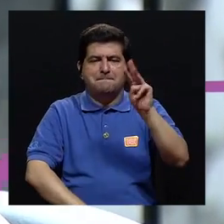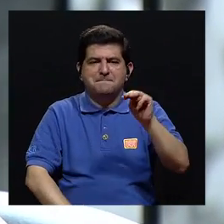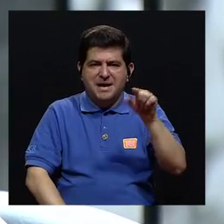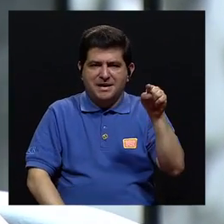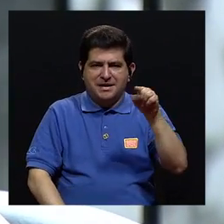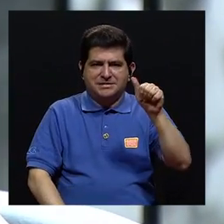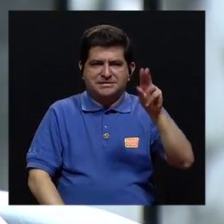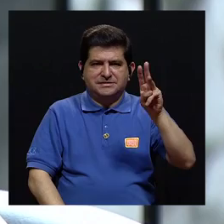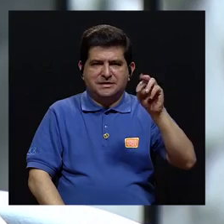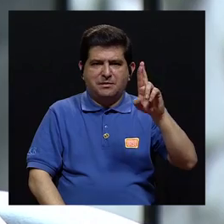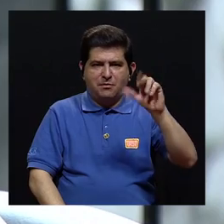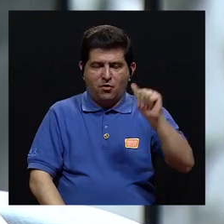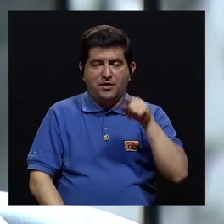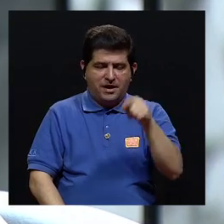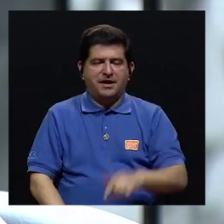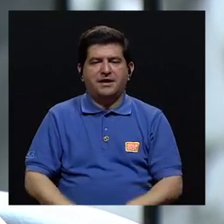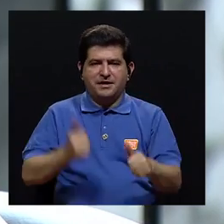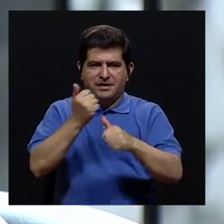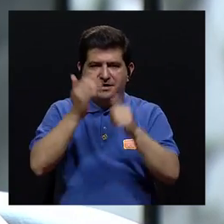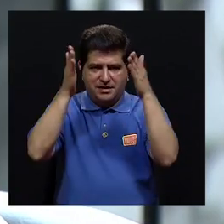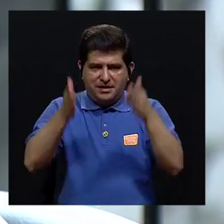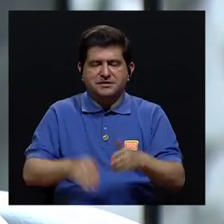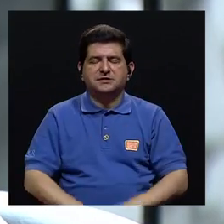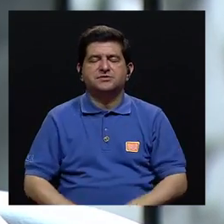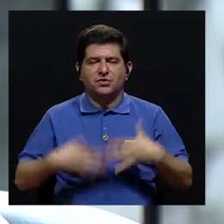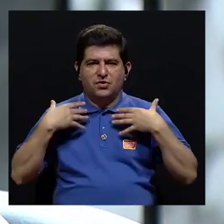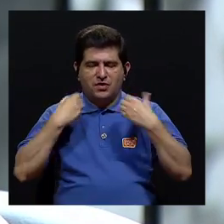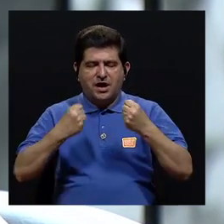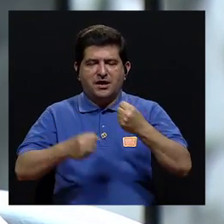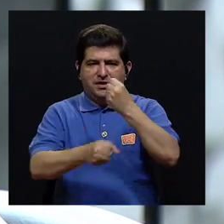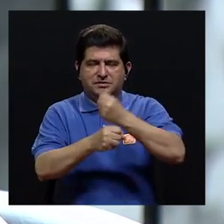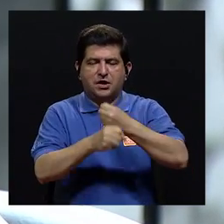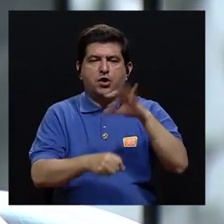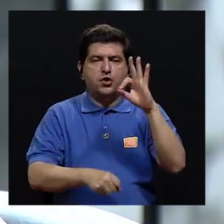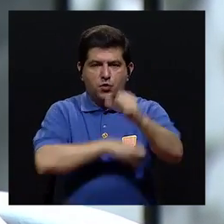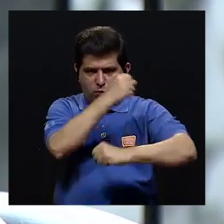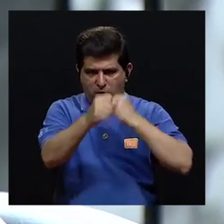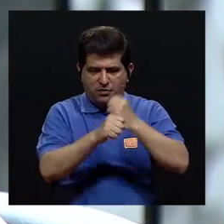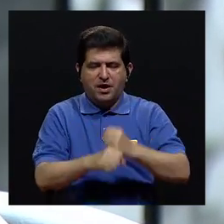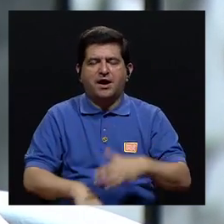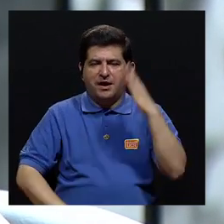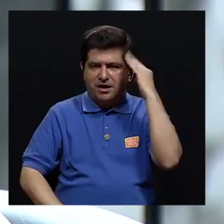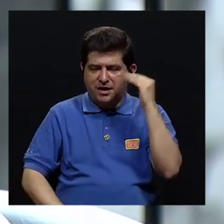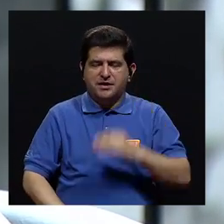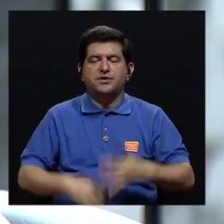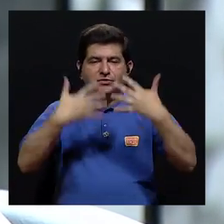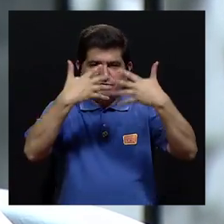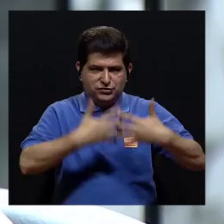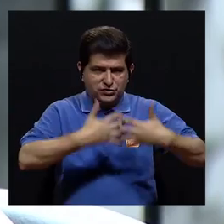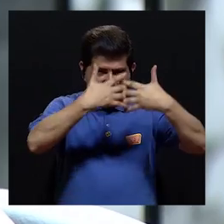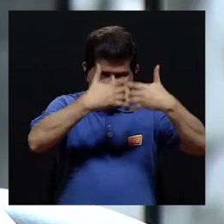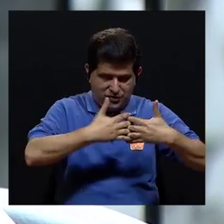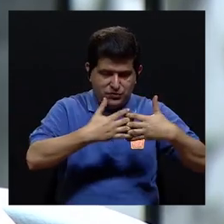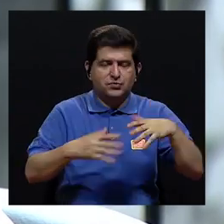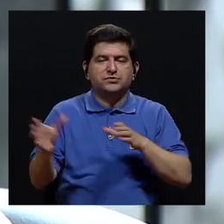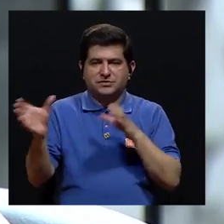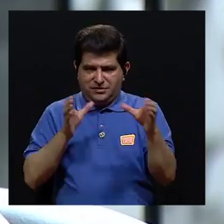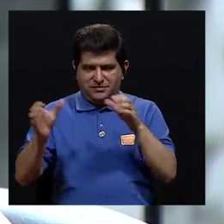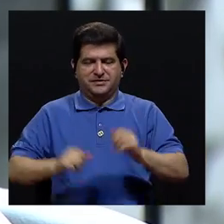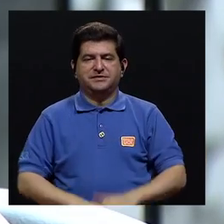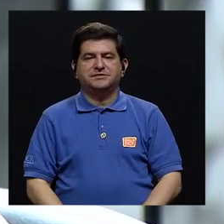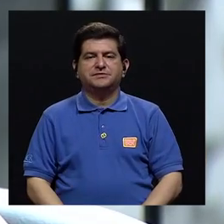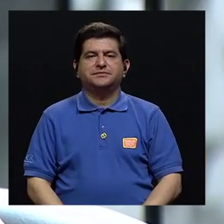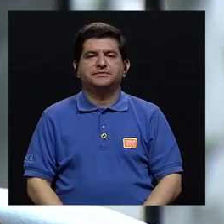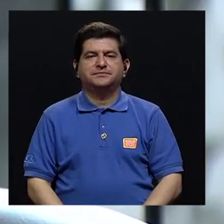Miriam Zamora. Ella es consultora en seguridad ocupacional con más de 9 años de experiencia en áreas de la industria y el